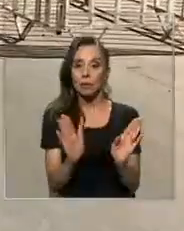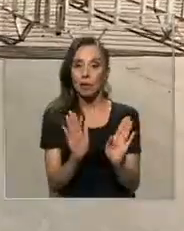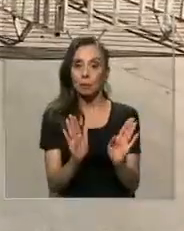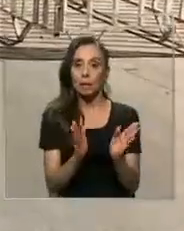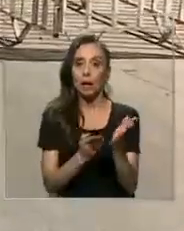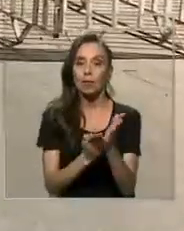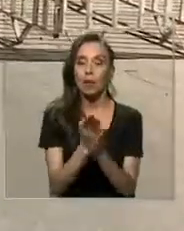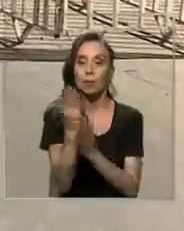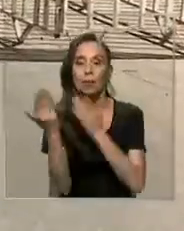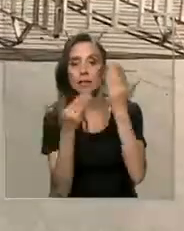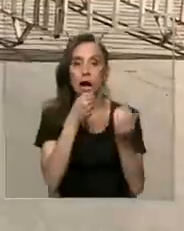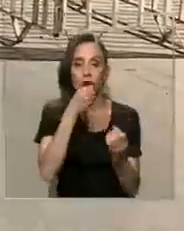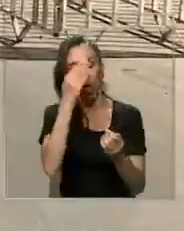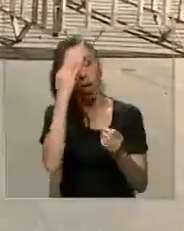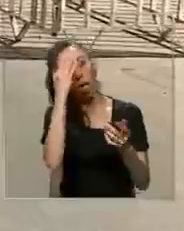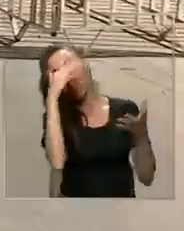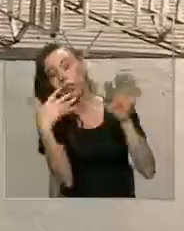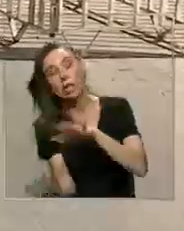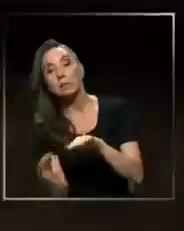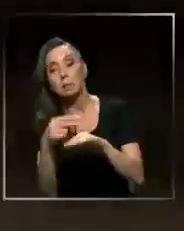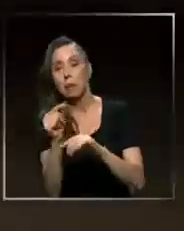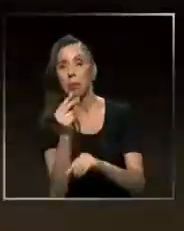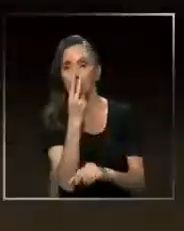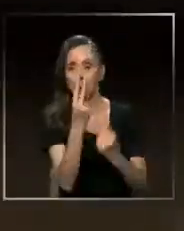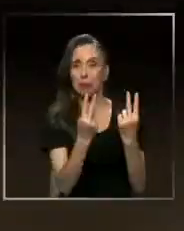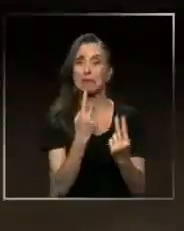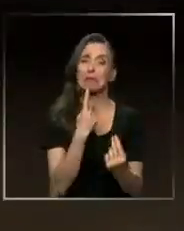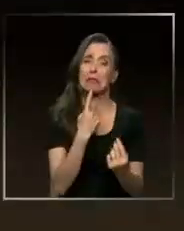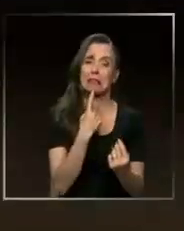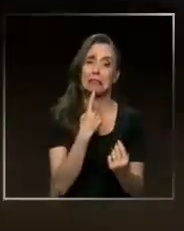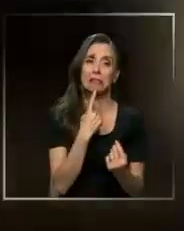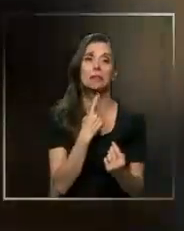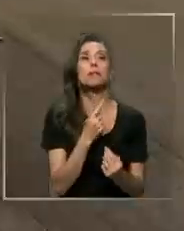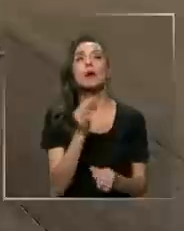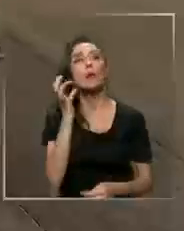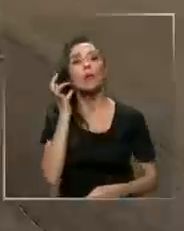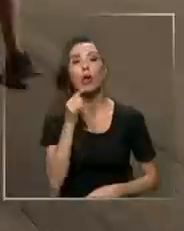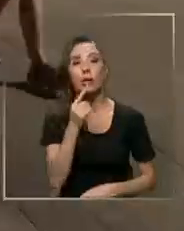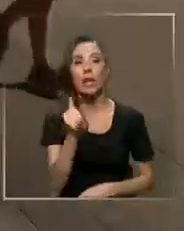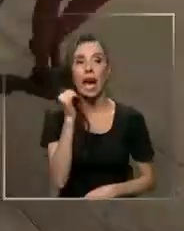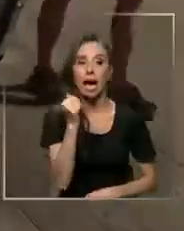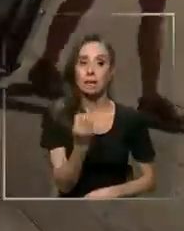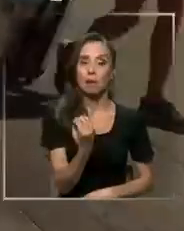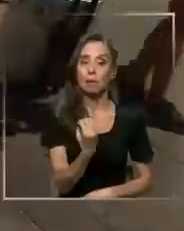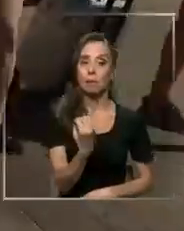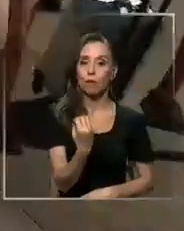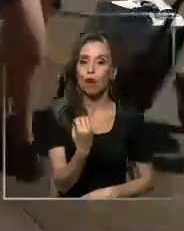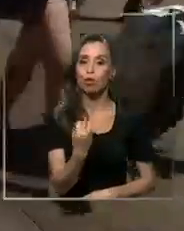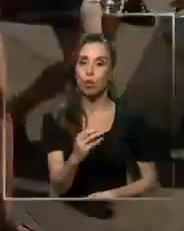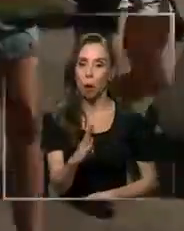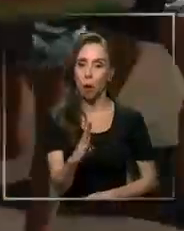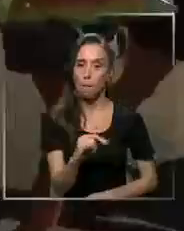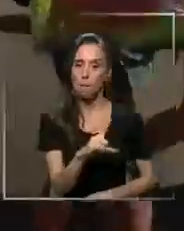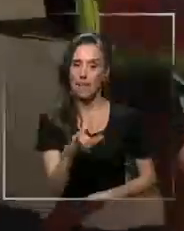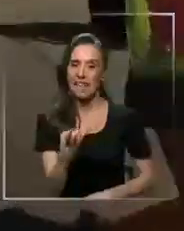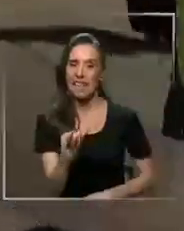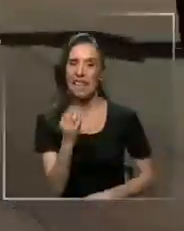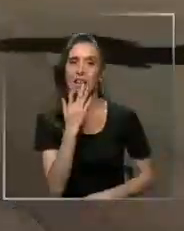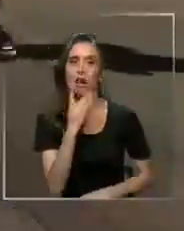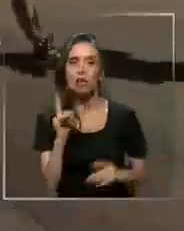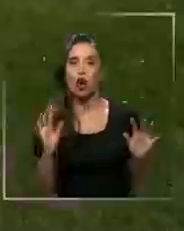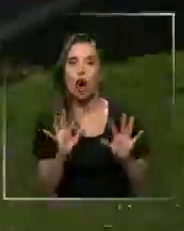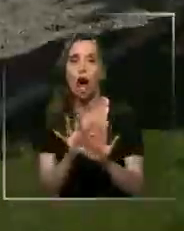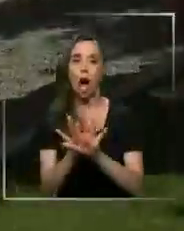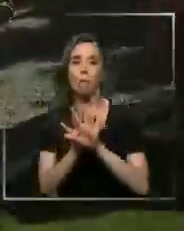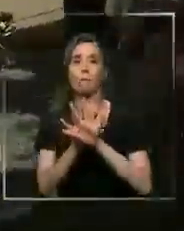sea, de empezar el concierto, así que sí, estuvo un poquito feo. Ayer estuvimos en el lado bueno como de Billie Eilish, porque no apretujaban todo el